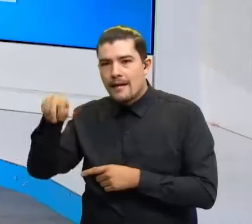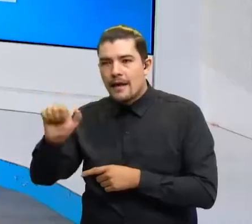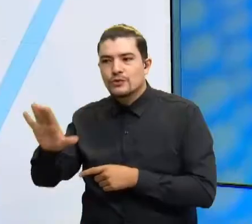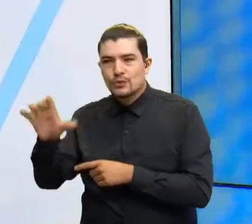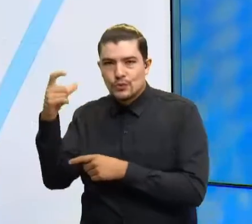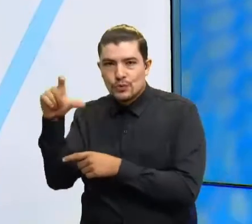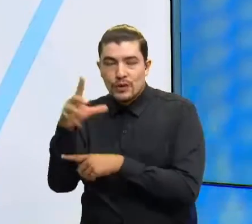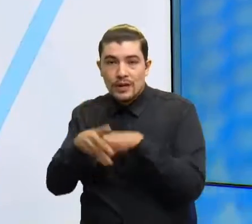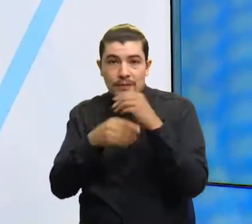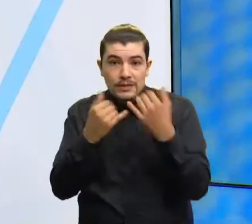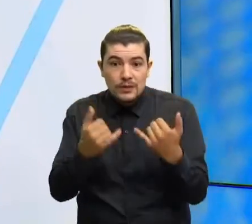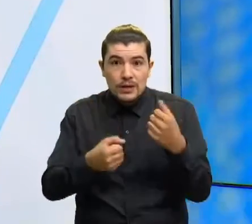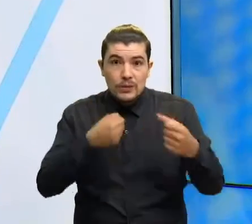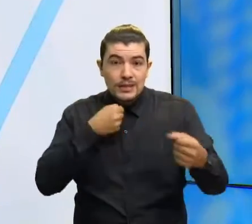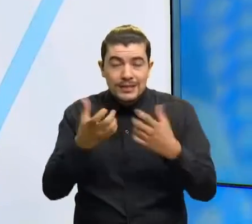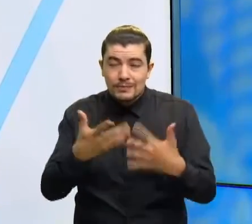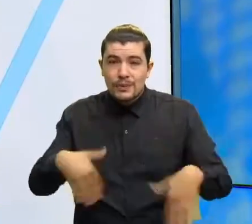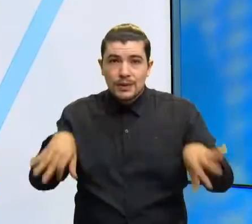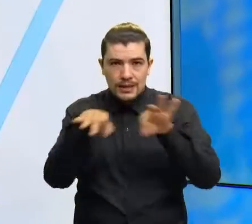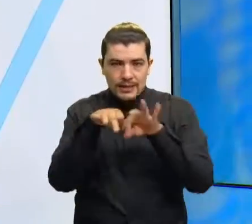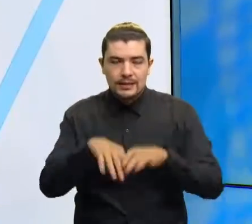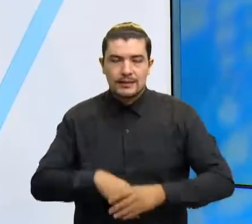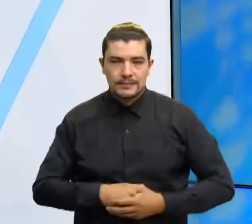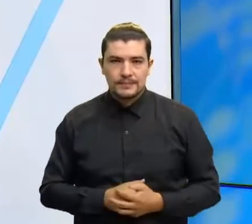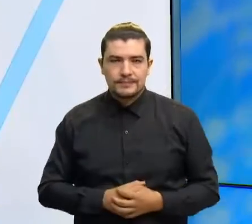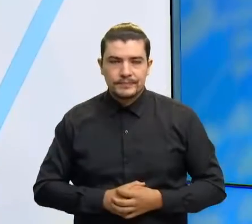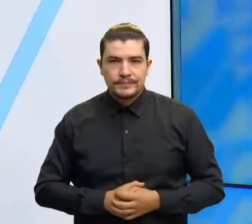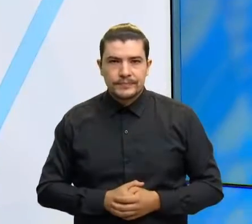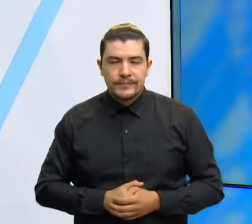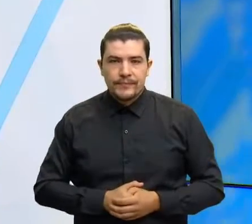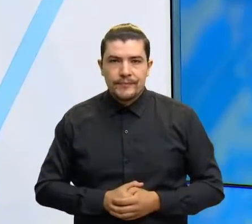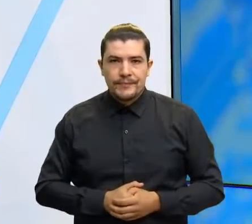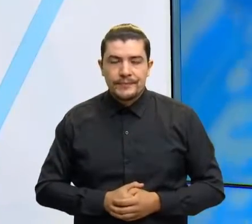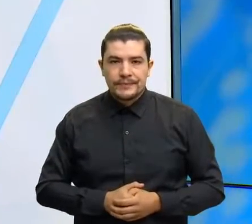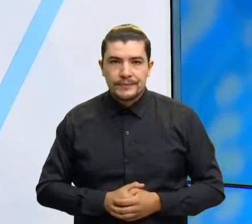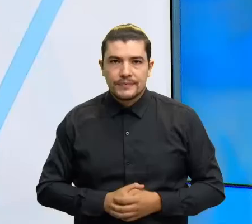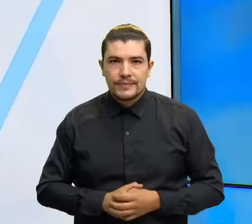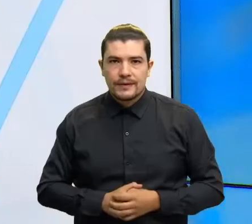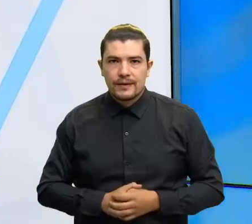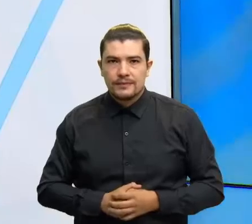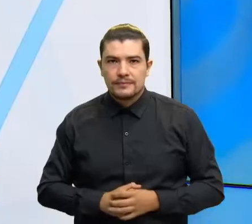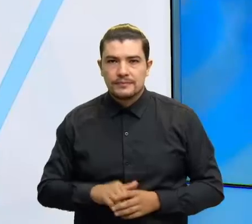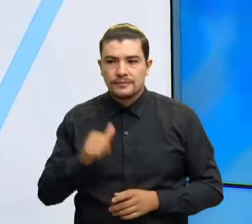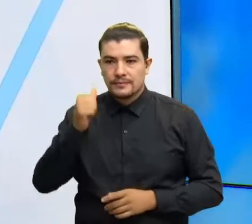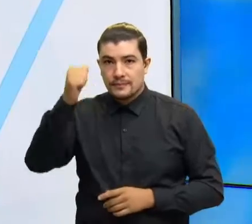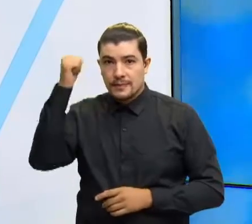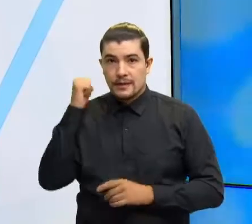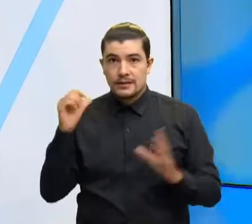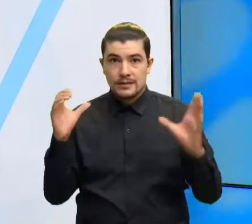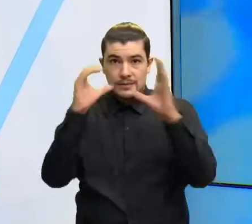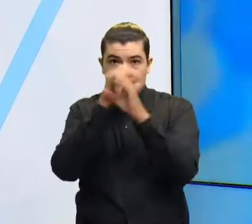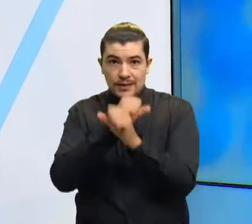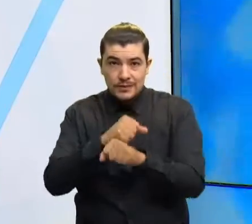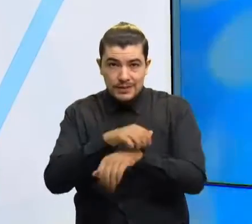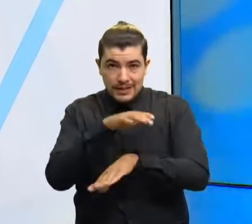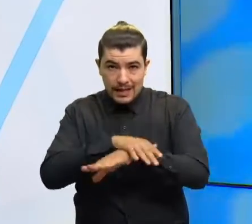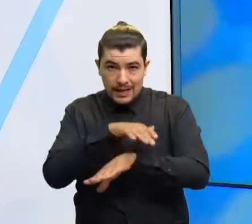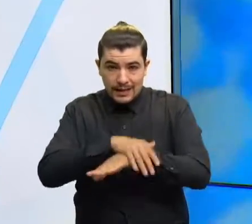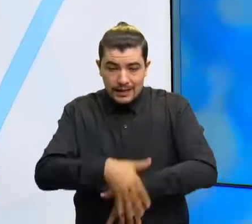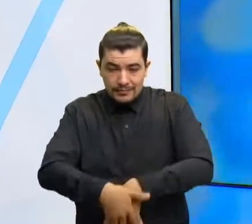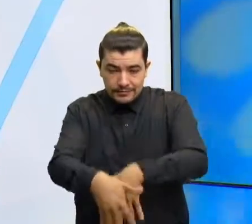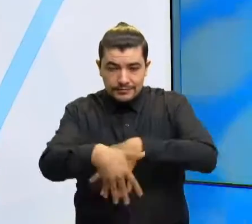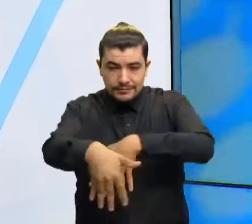Estamos con la noticia del día y es la identificación de algunos menores de edad en los disturbios que se presentaron ayer en la jornada de la tarde durante